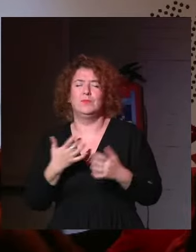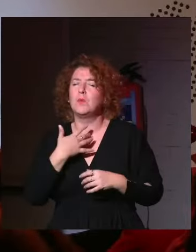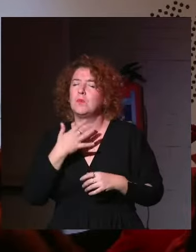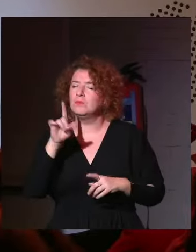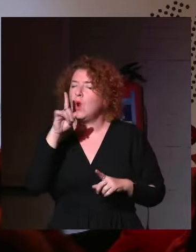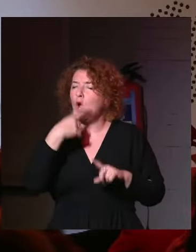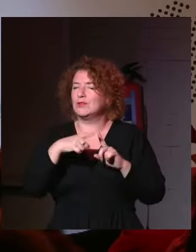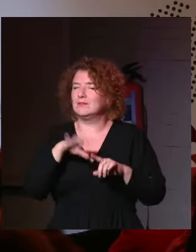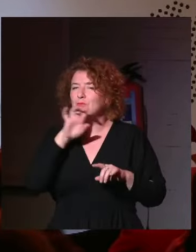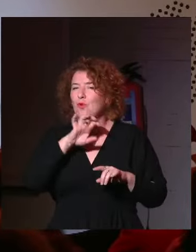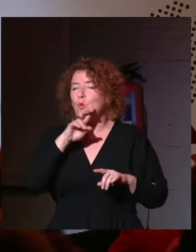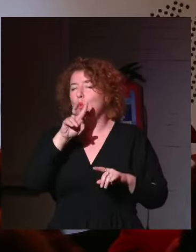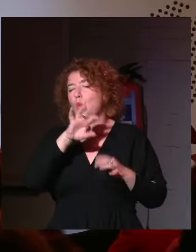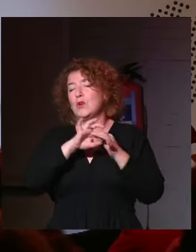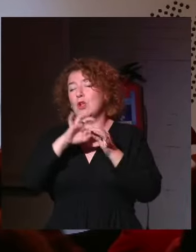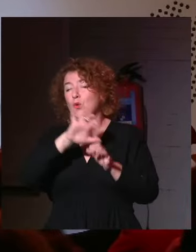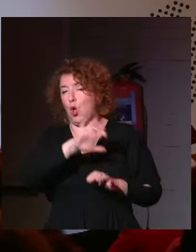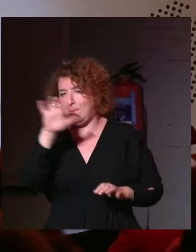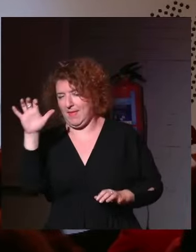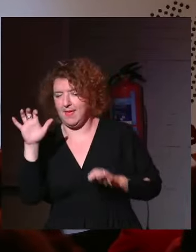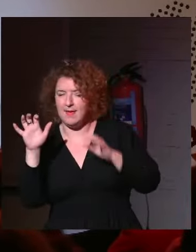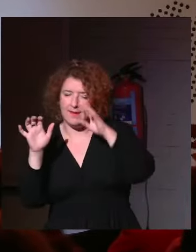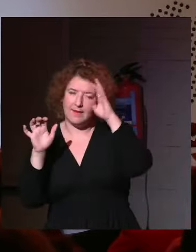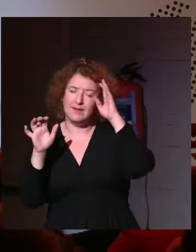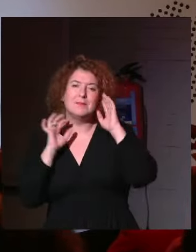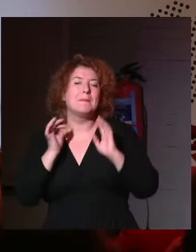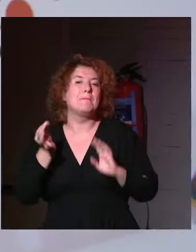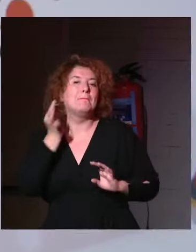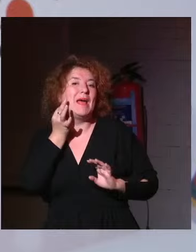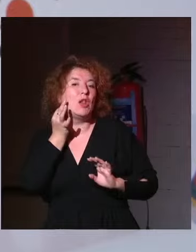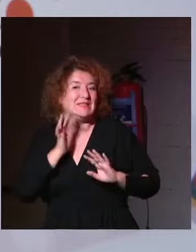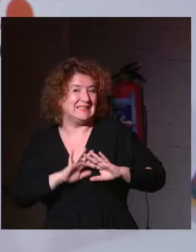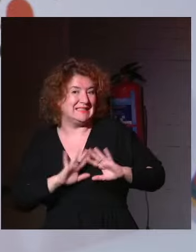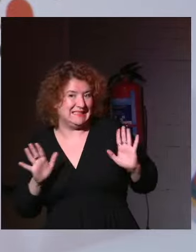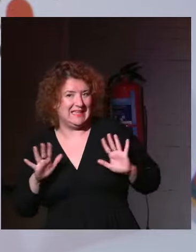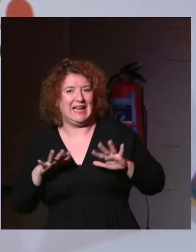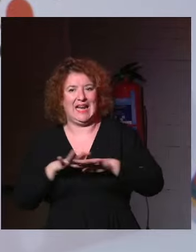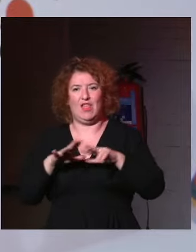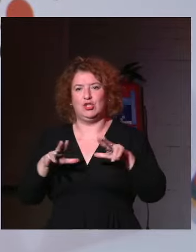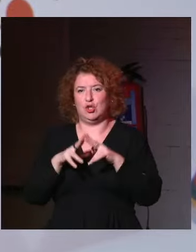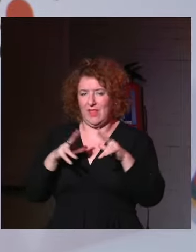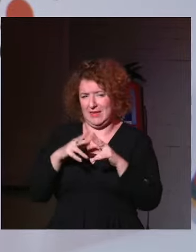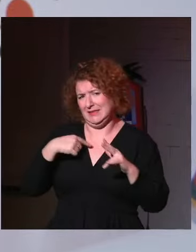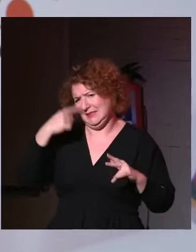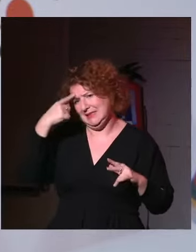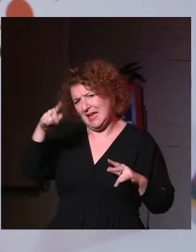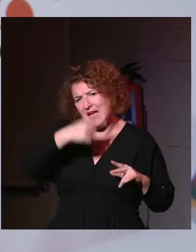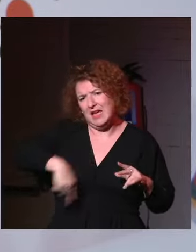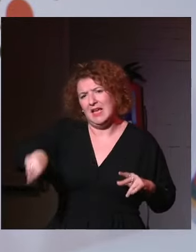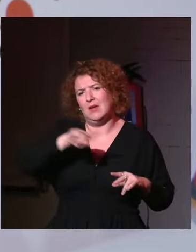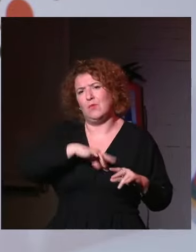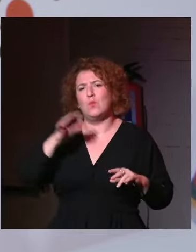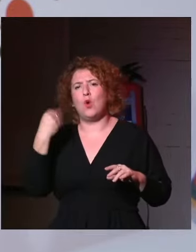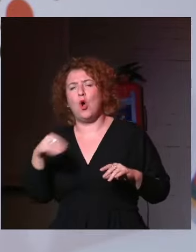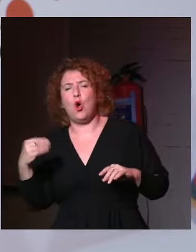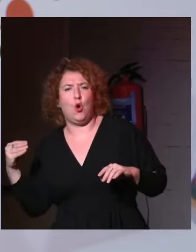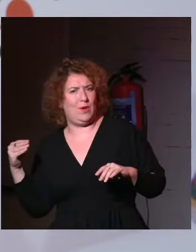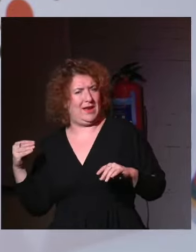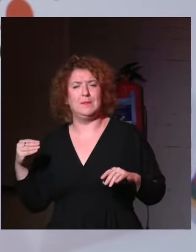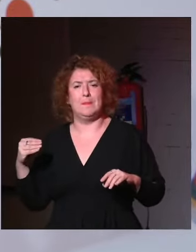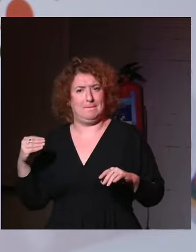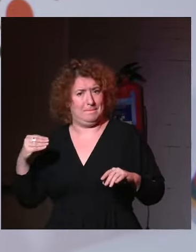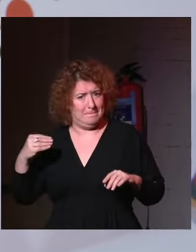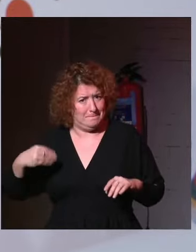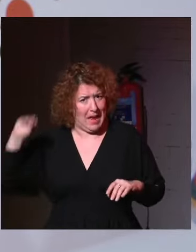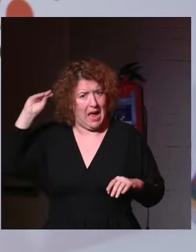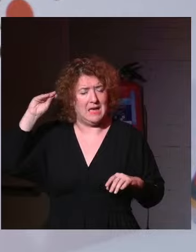importante es que el 37 que no es solo lo que hacen las periodistas en redes que además todas sabemos que hoy eh las jóvenes y los jóvenes mucho más